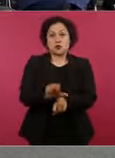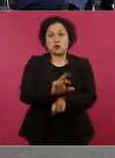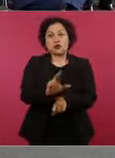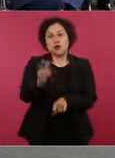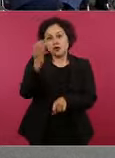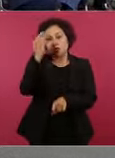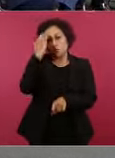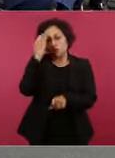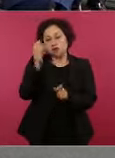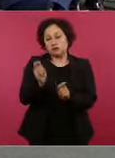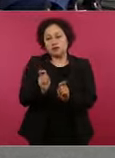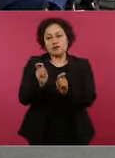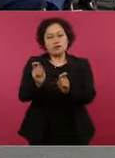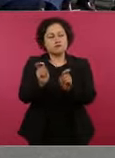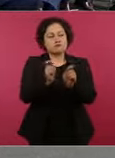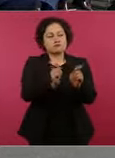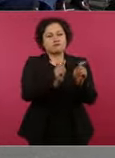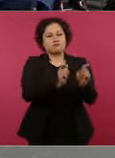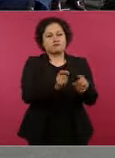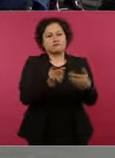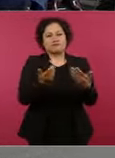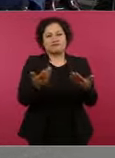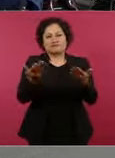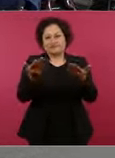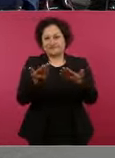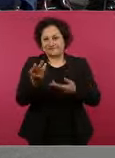da mucho gusto que nos acompañen